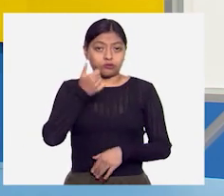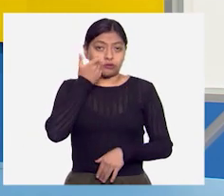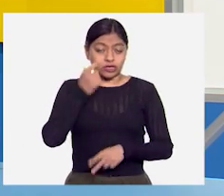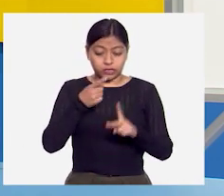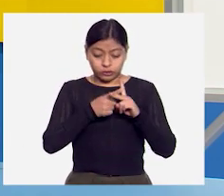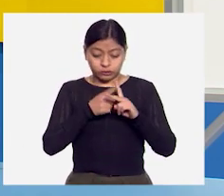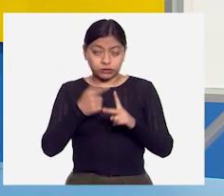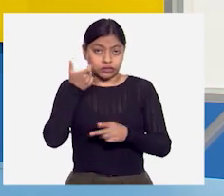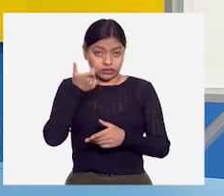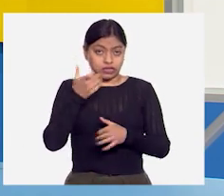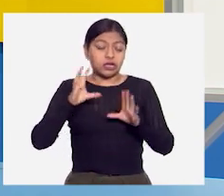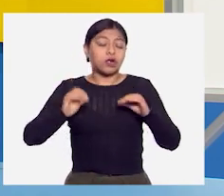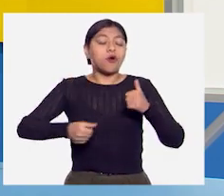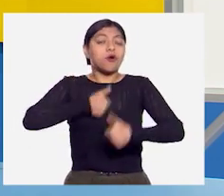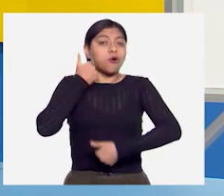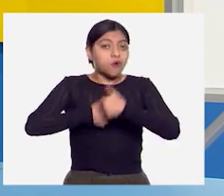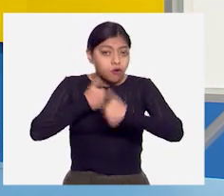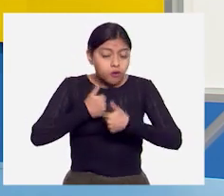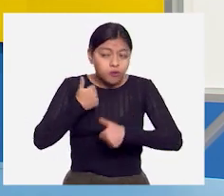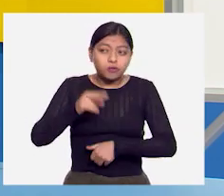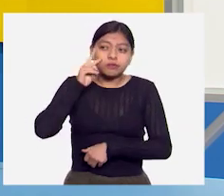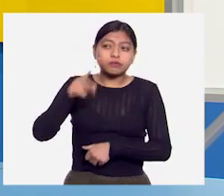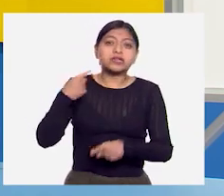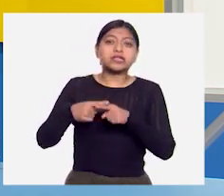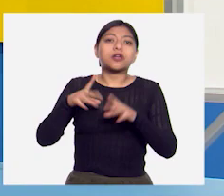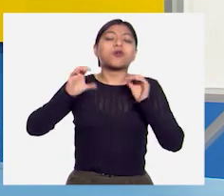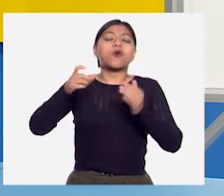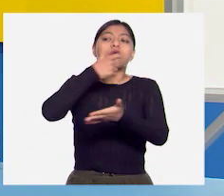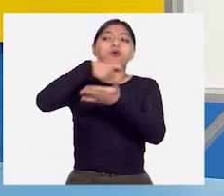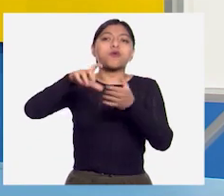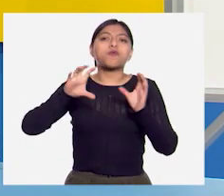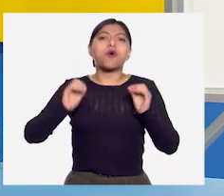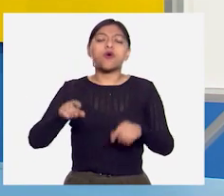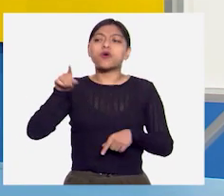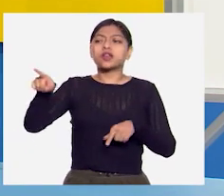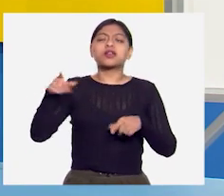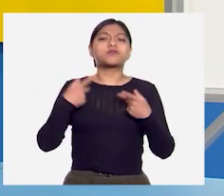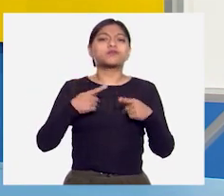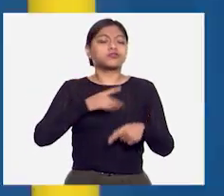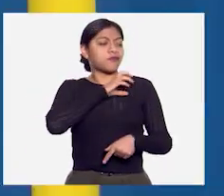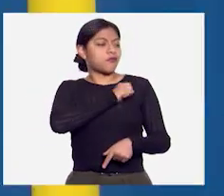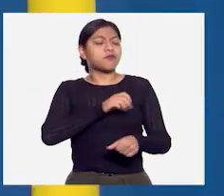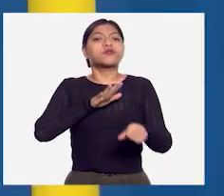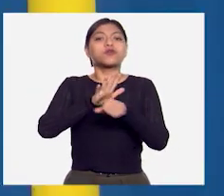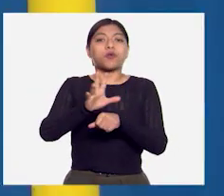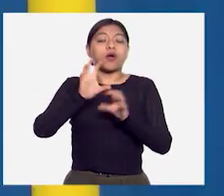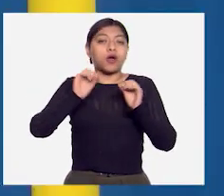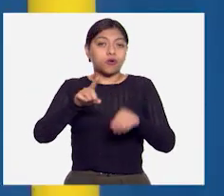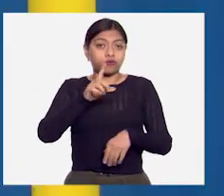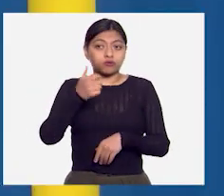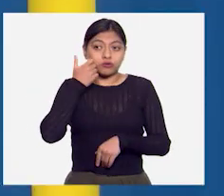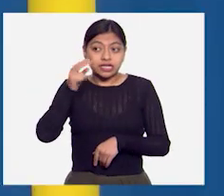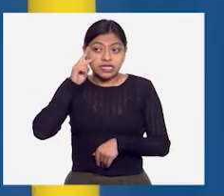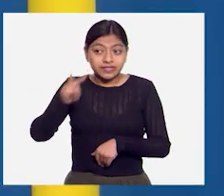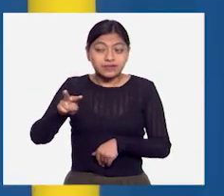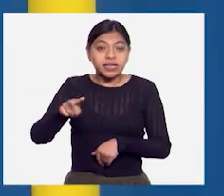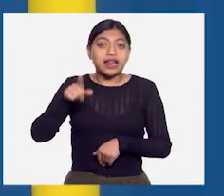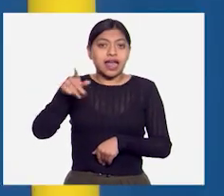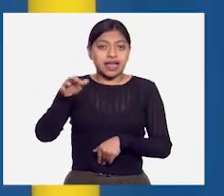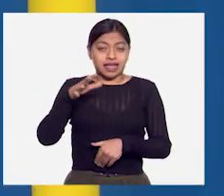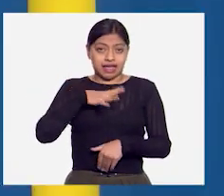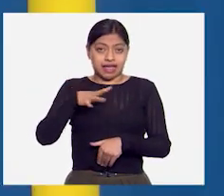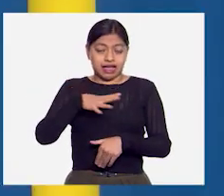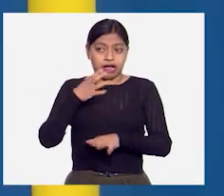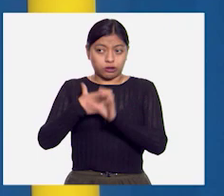ganancias, competencias, compras, preferencias o disponibilidad. Ah, por ejemplo, Para el juego